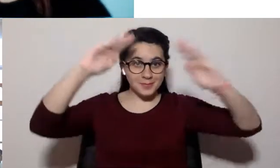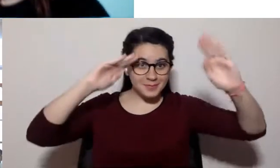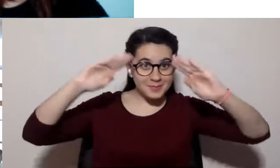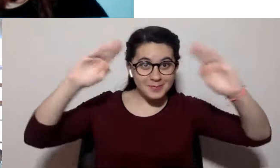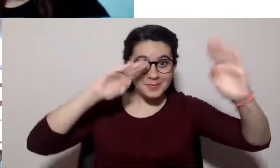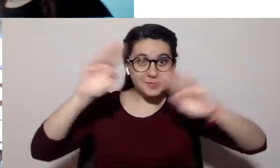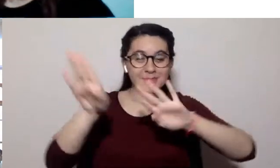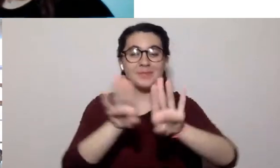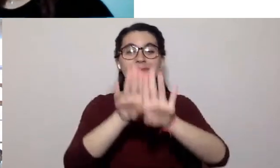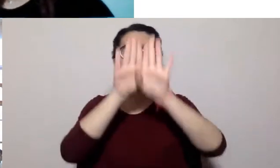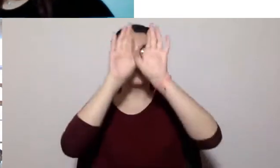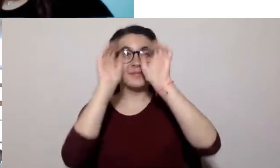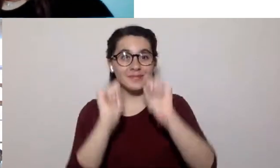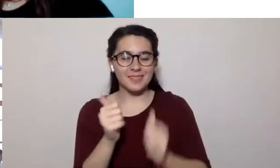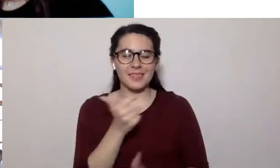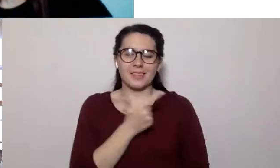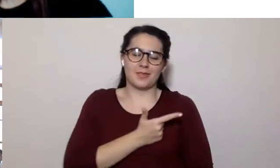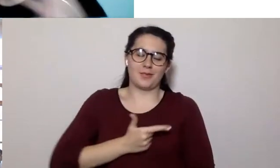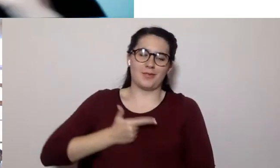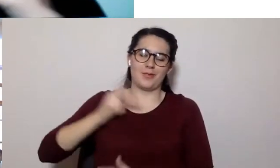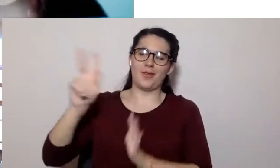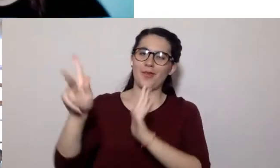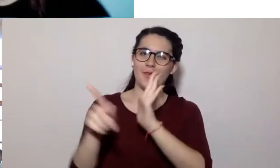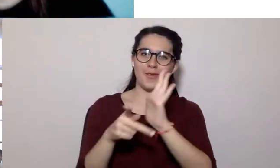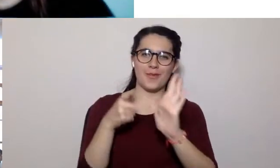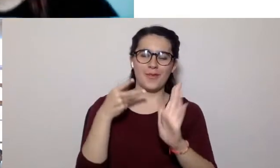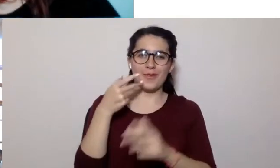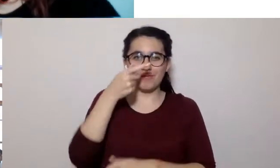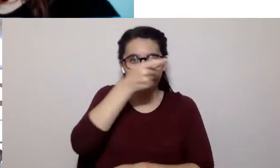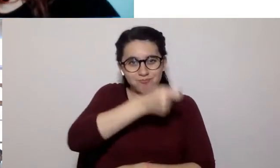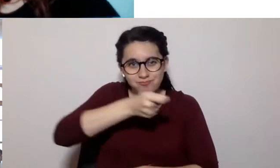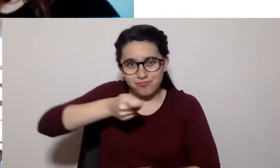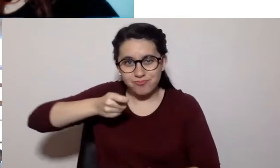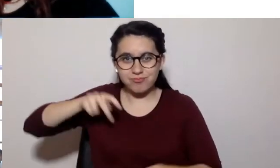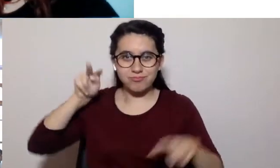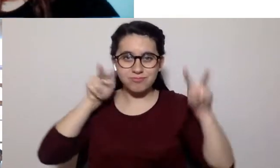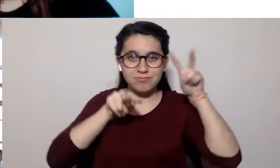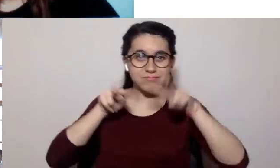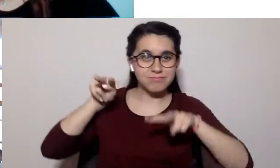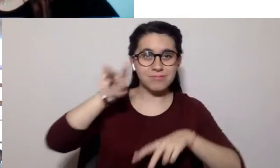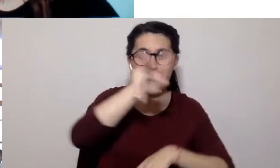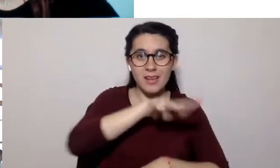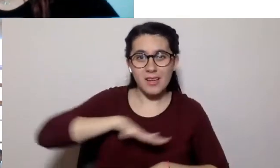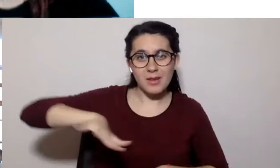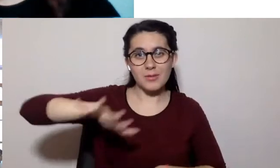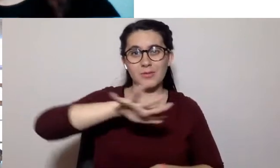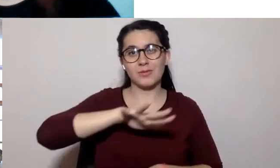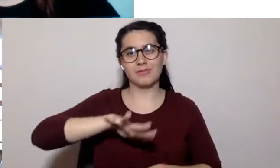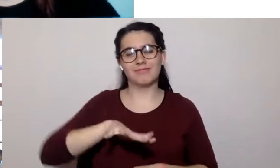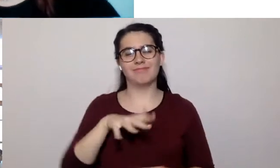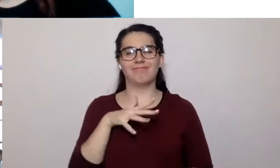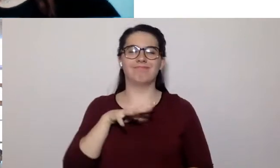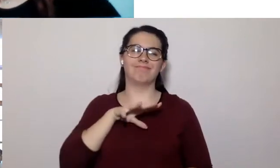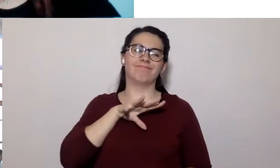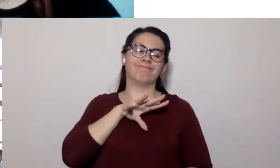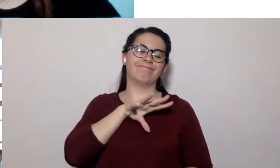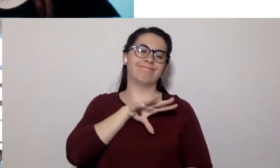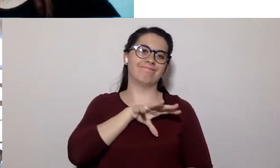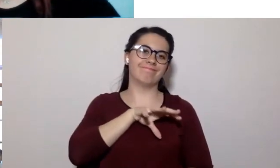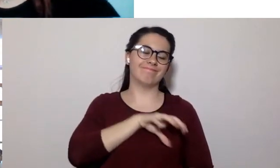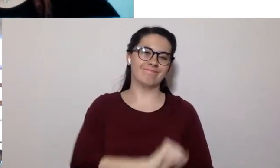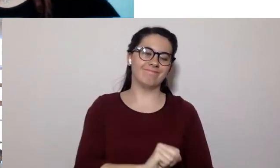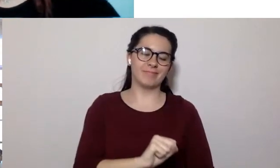Val, qué gusto volverte a saludar por este medio. Me encanta. Gracias por todos